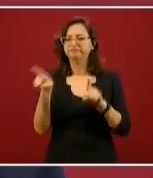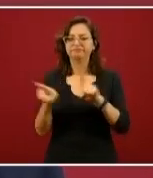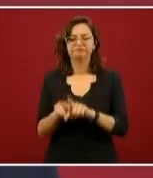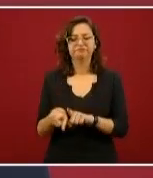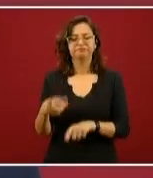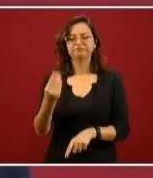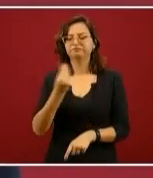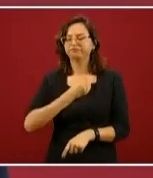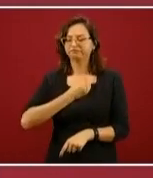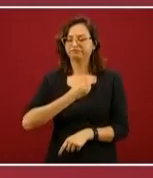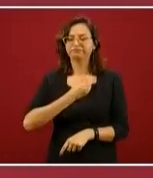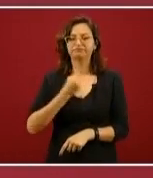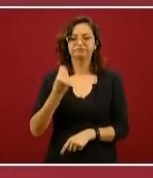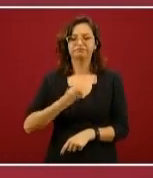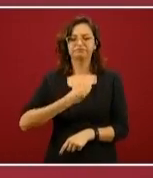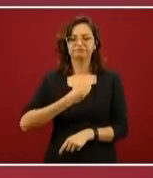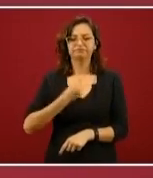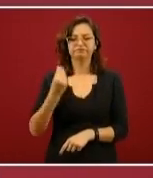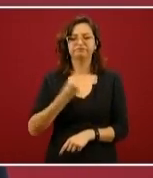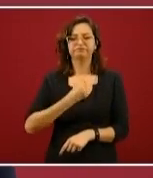buscan siempre